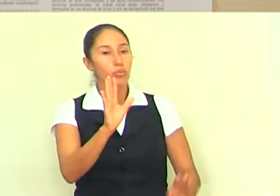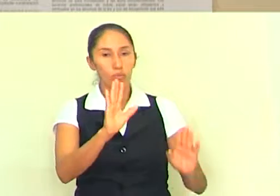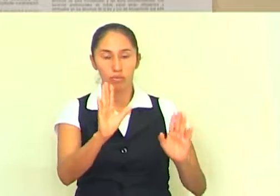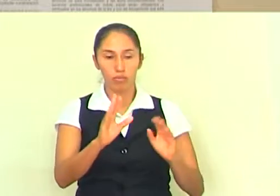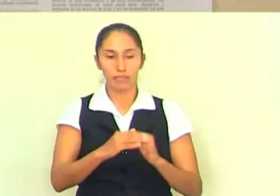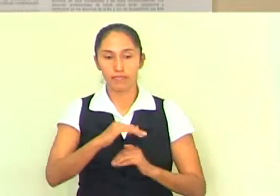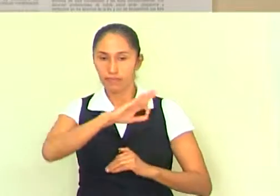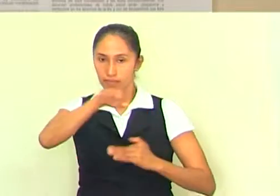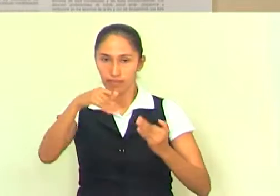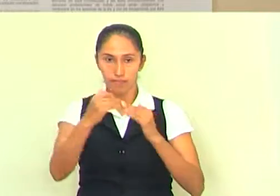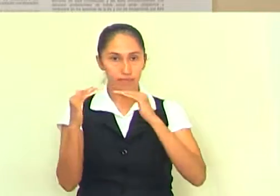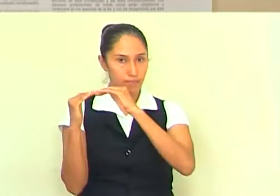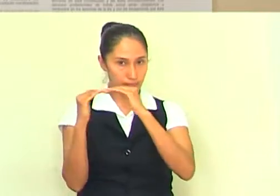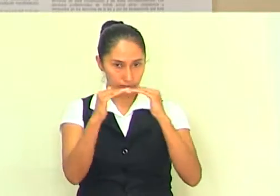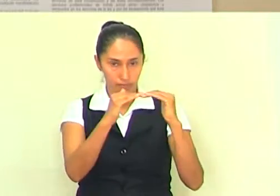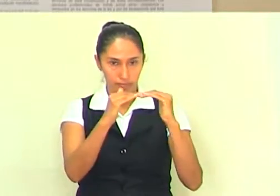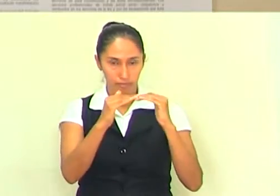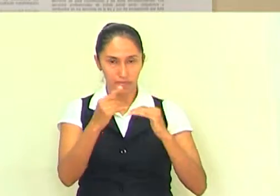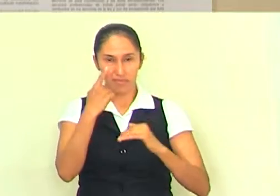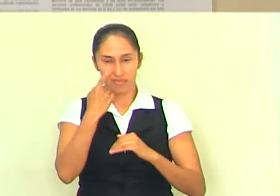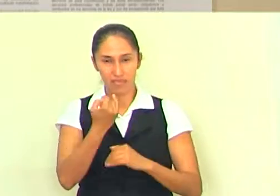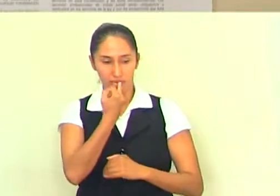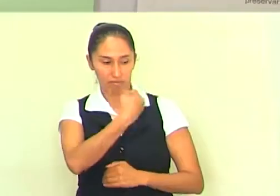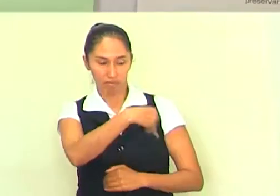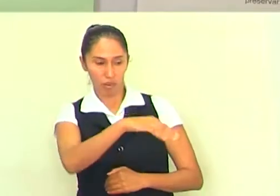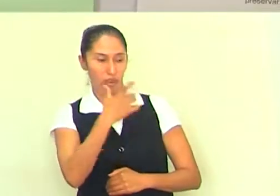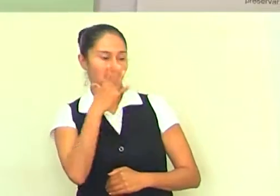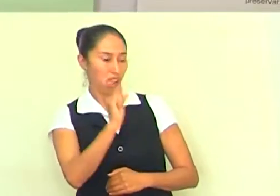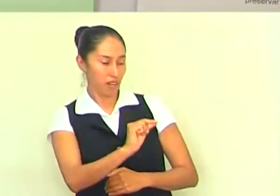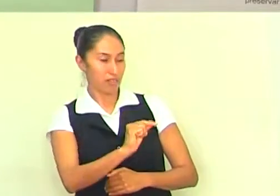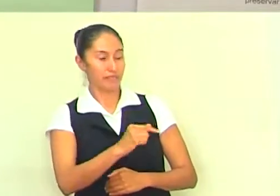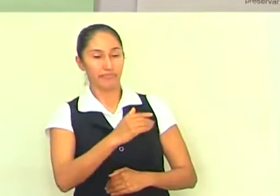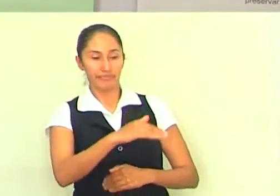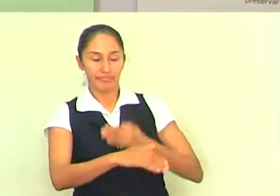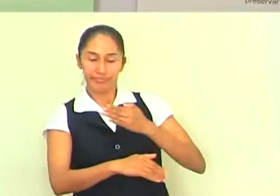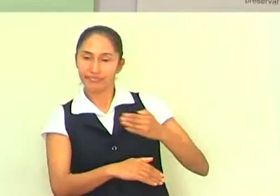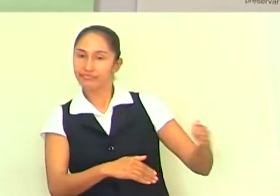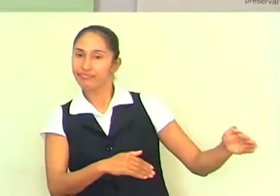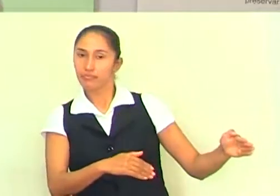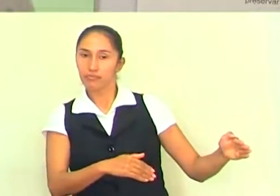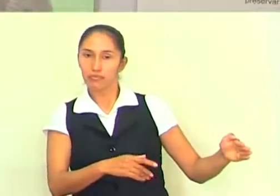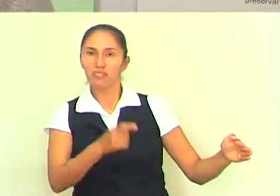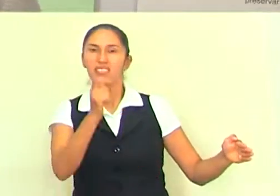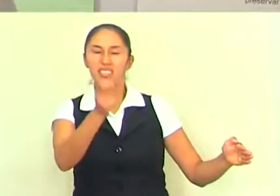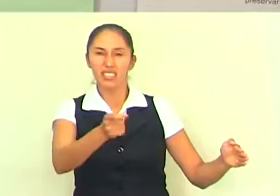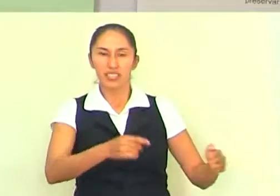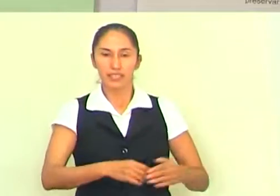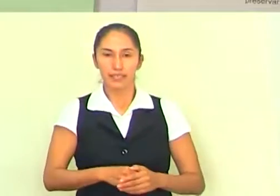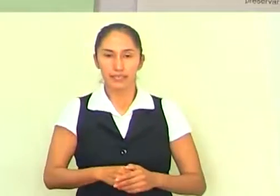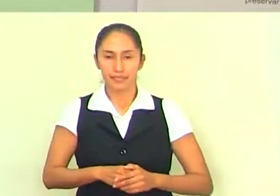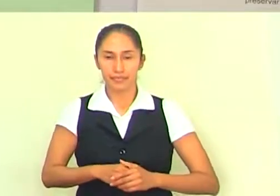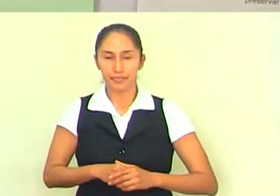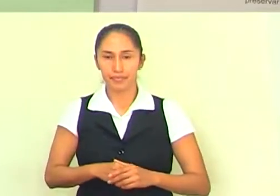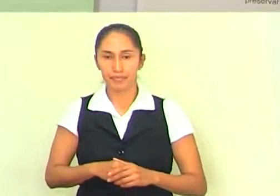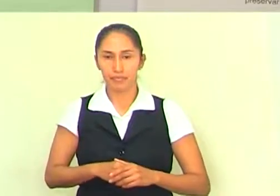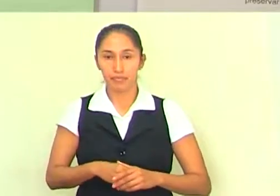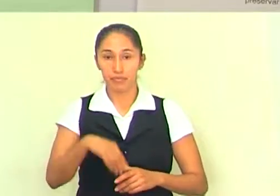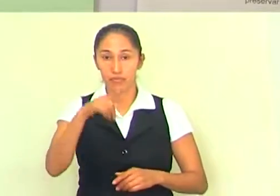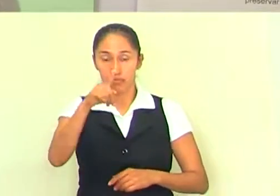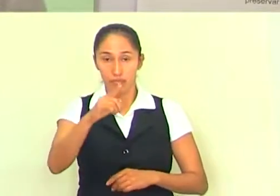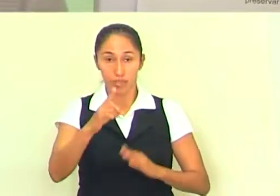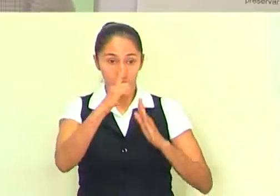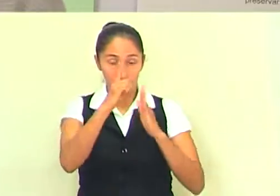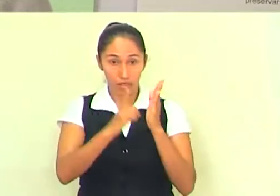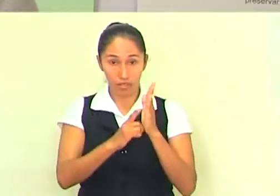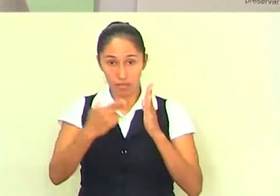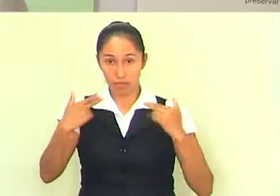que la discriminación, si es que lo haces, pues estás violando los derechos humanos. No deberías